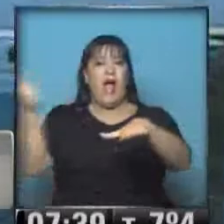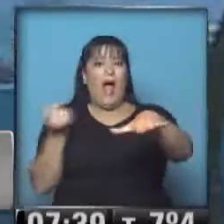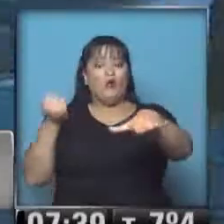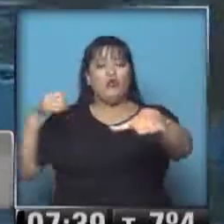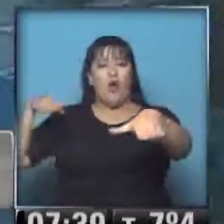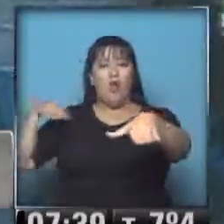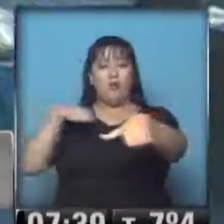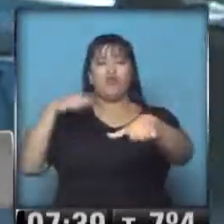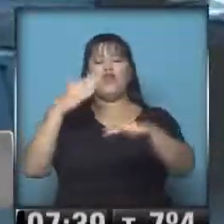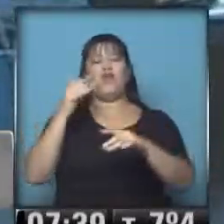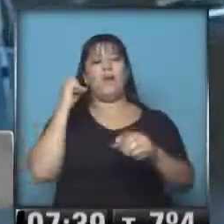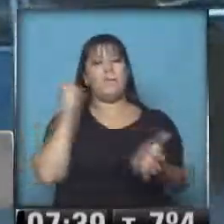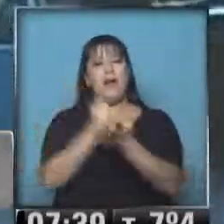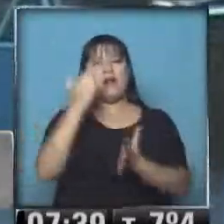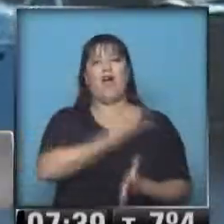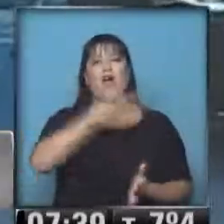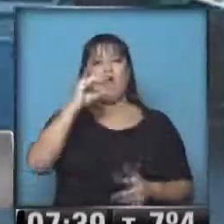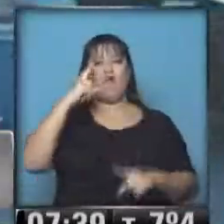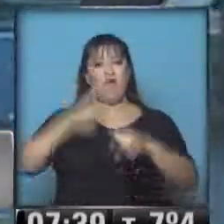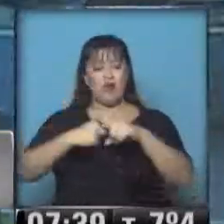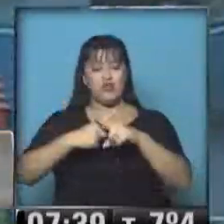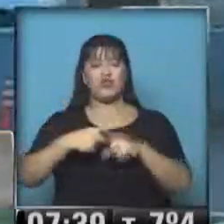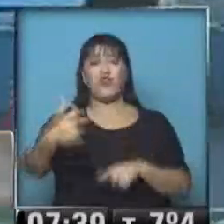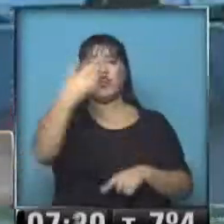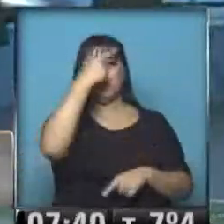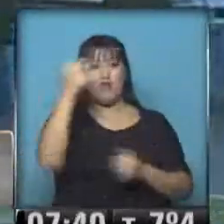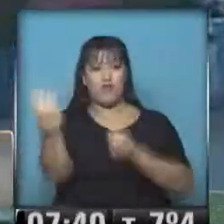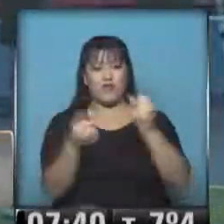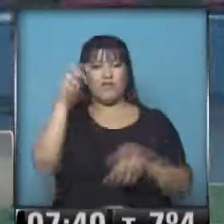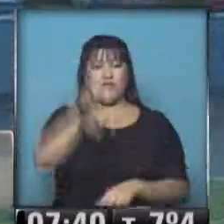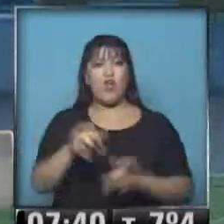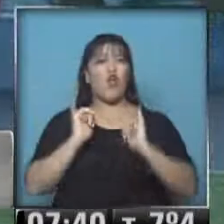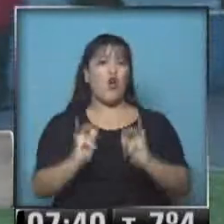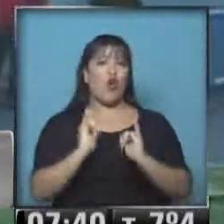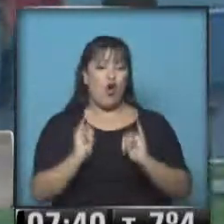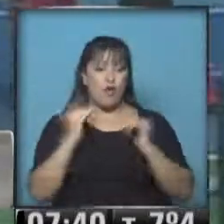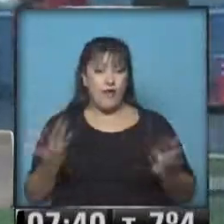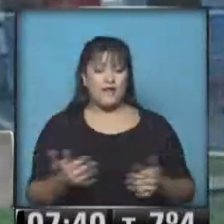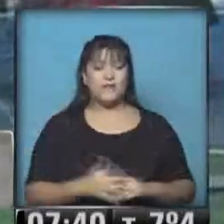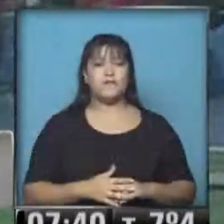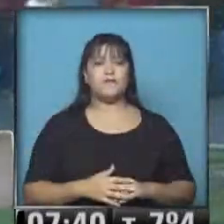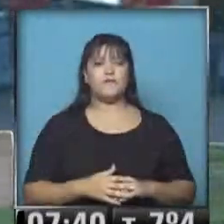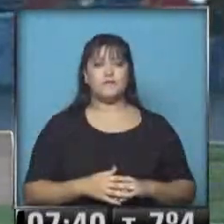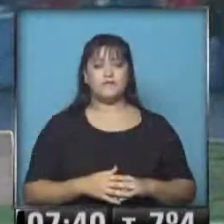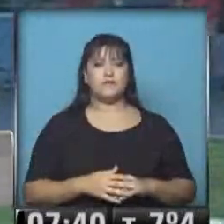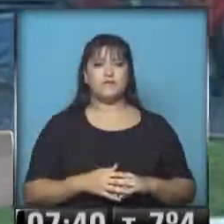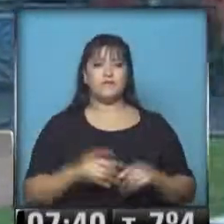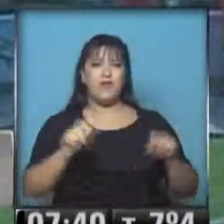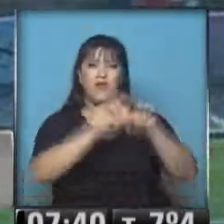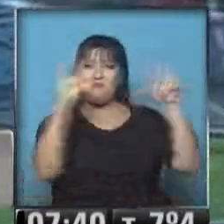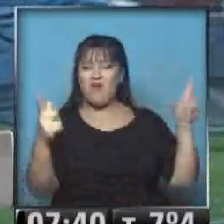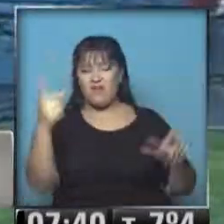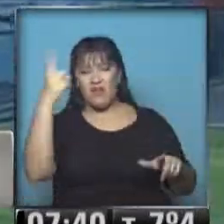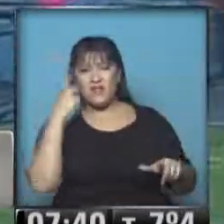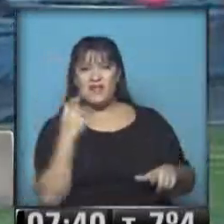foxx la persona que lo conducía un hombre joven cuyas imágenes tristes estamos viendo